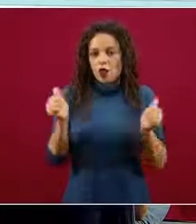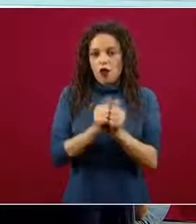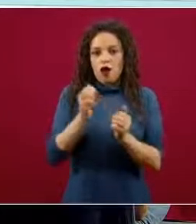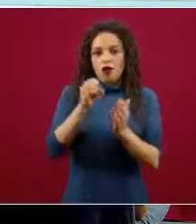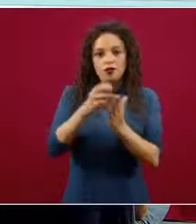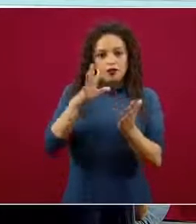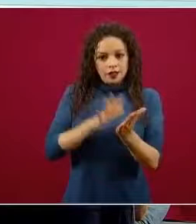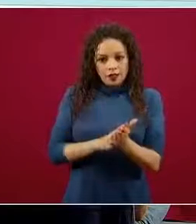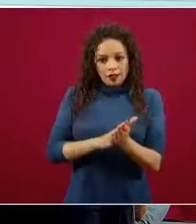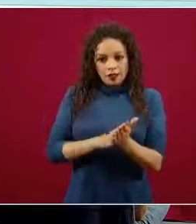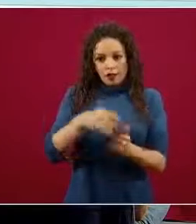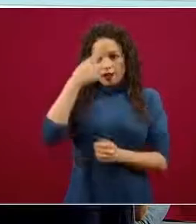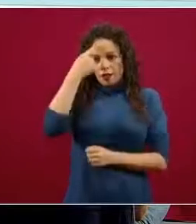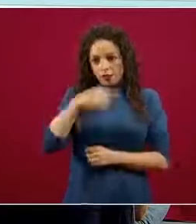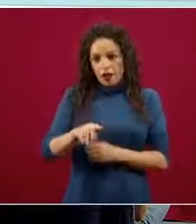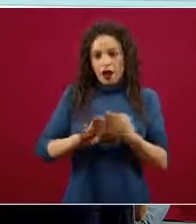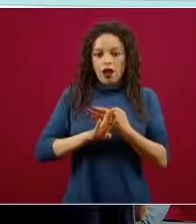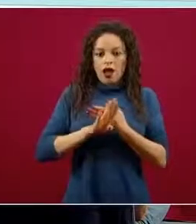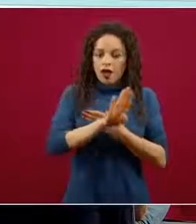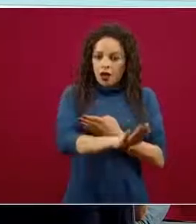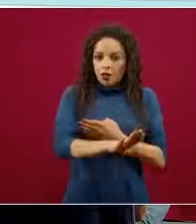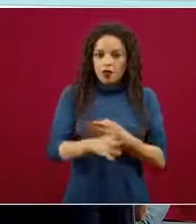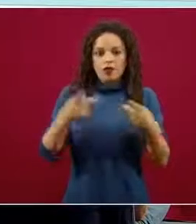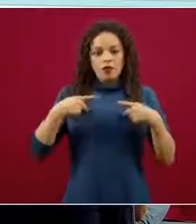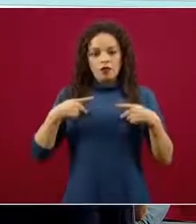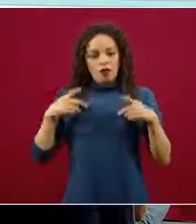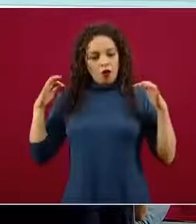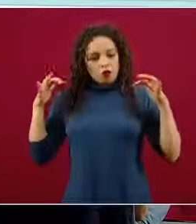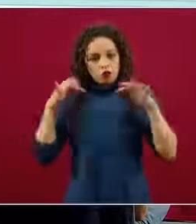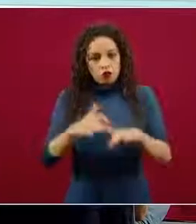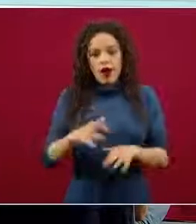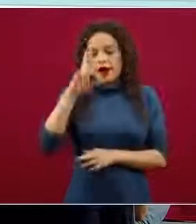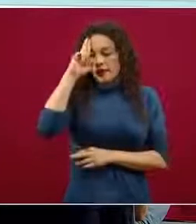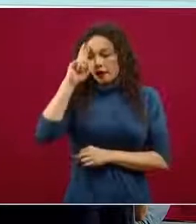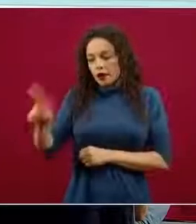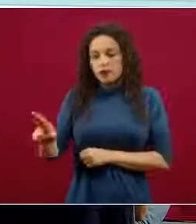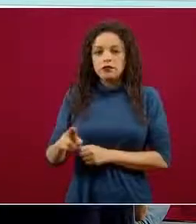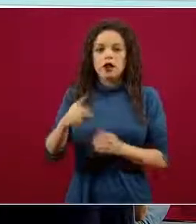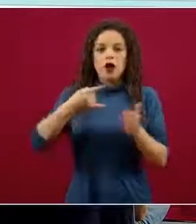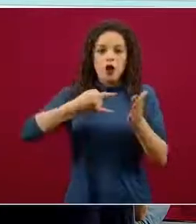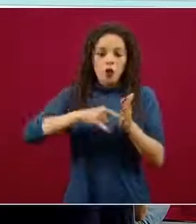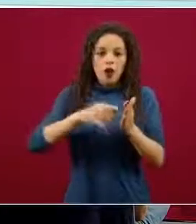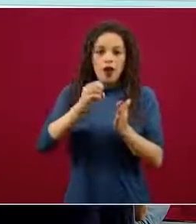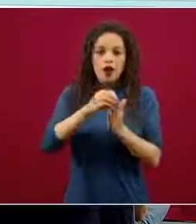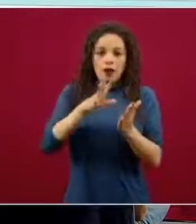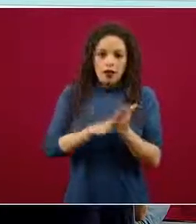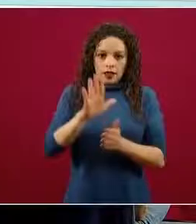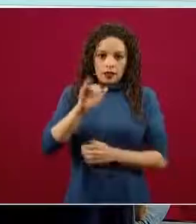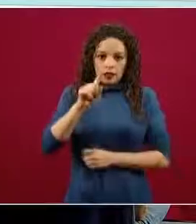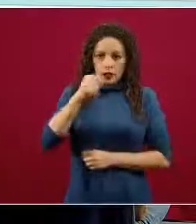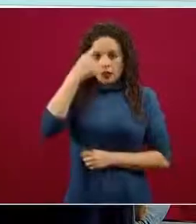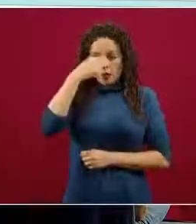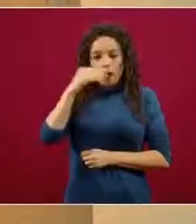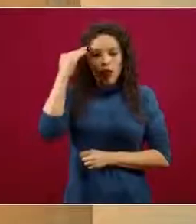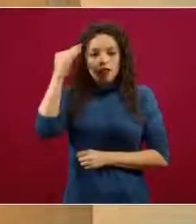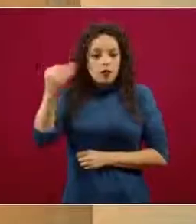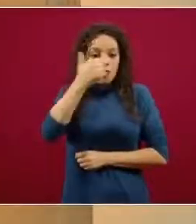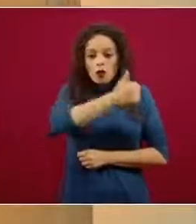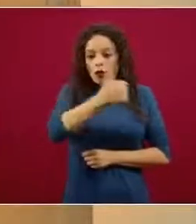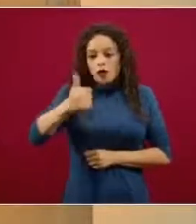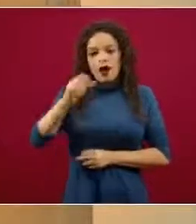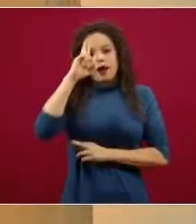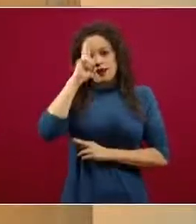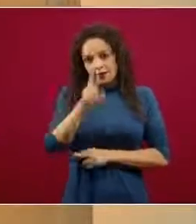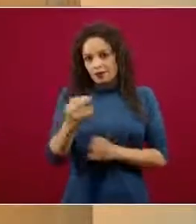evitar aglomeraciones. Respeten su cita, respetemos el tiempo de todas y todos. Las áreas